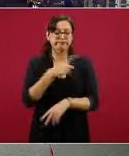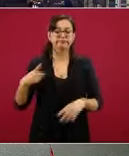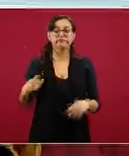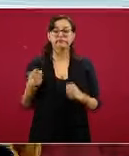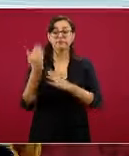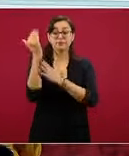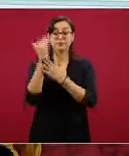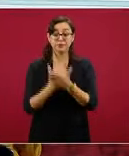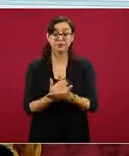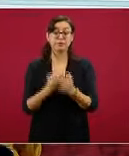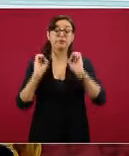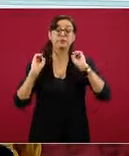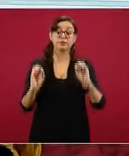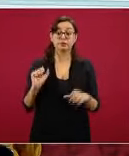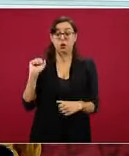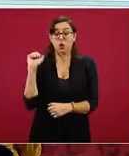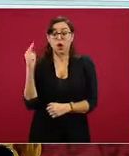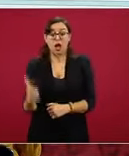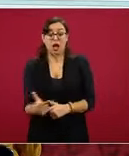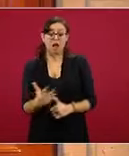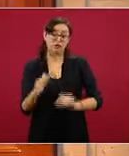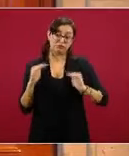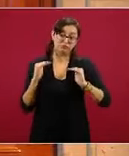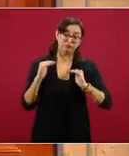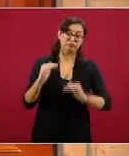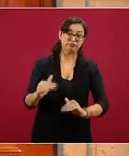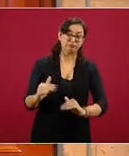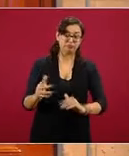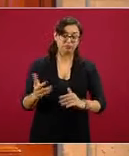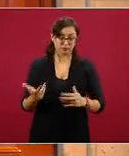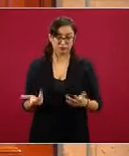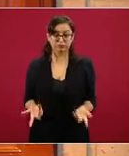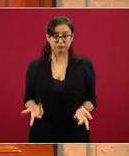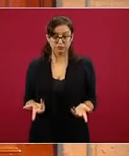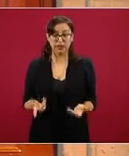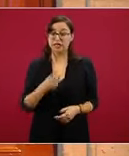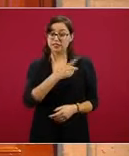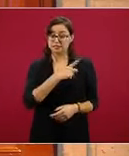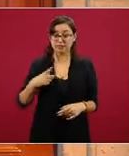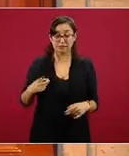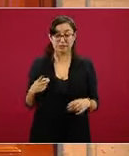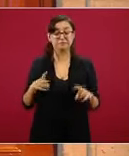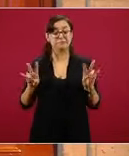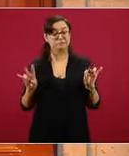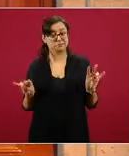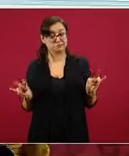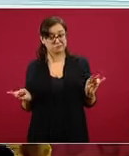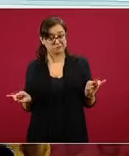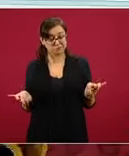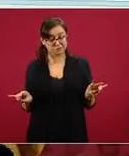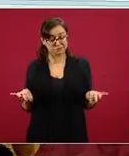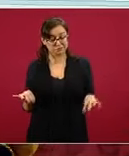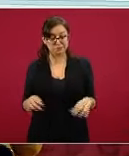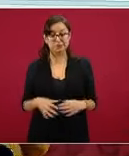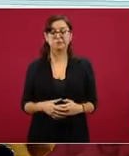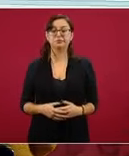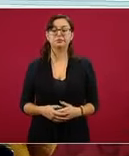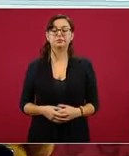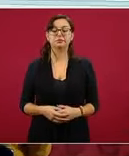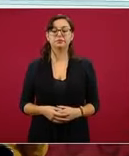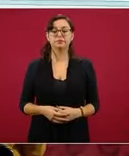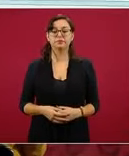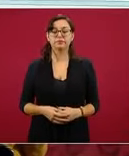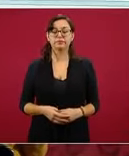significan algunas restricciones también a la movilización, por lo que hay que estar entonces muy atento de lo que esto se vaya